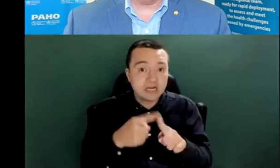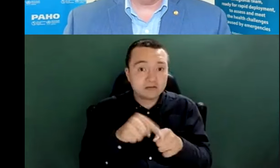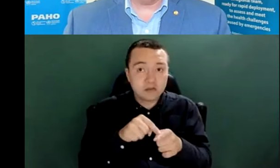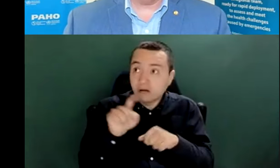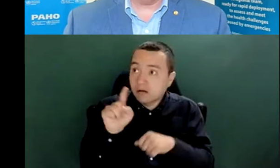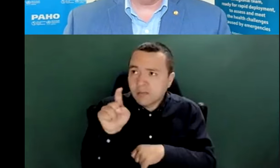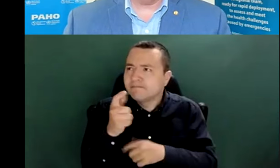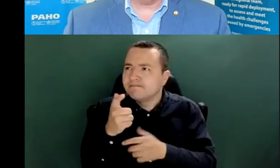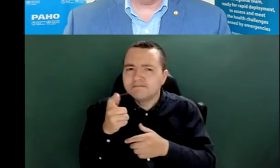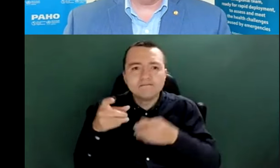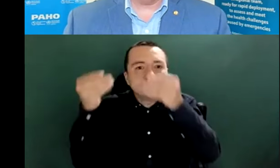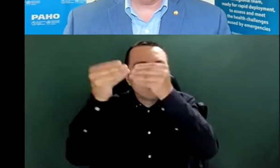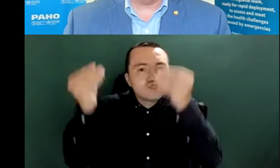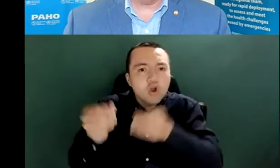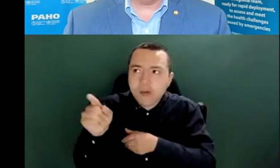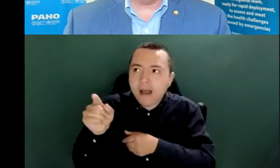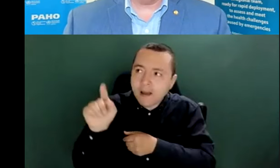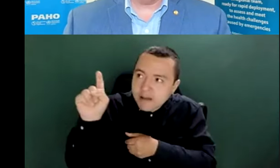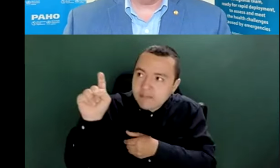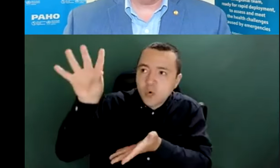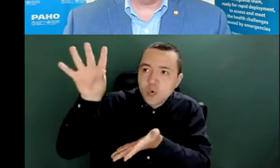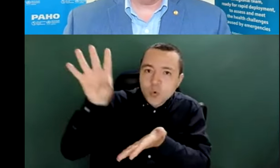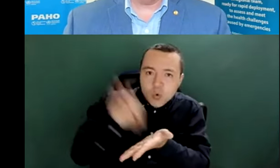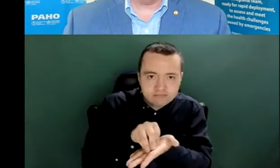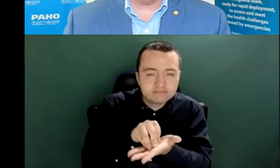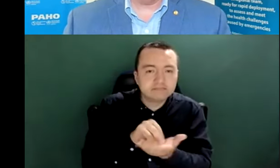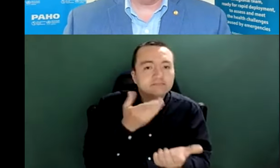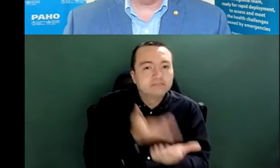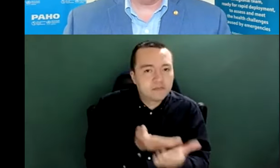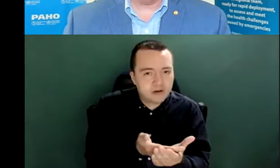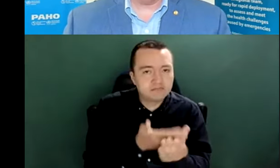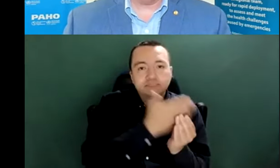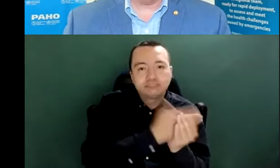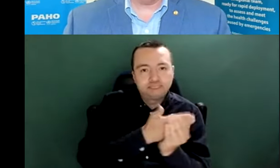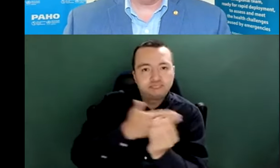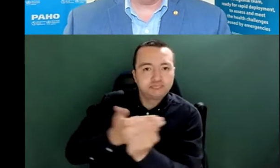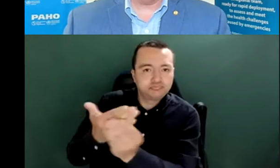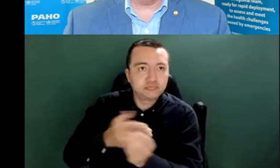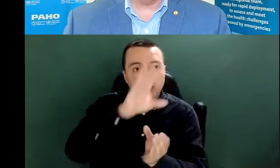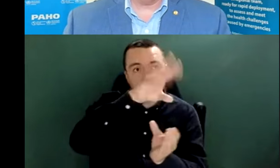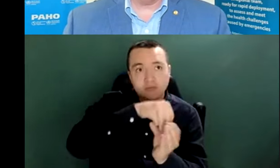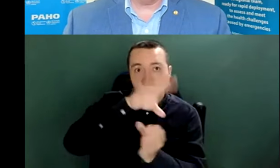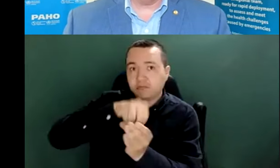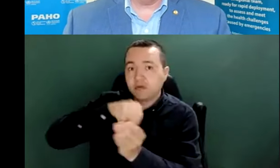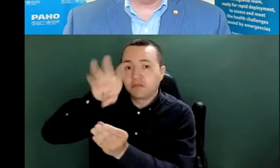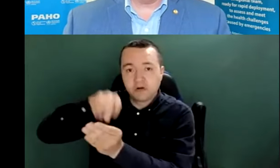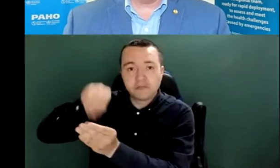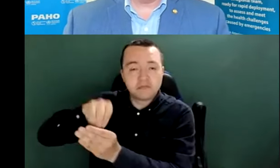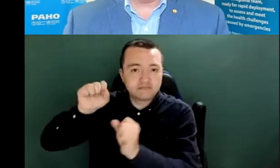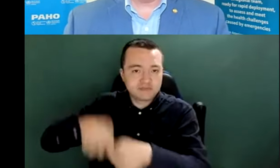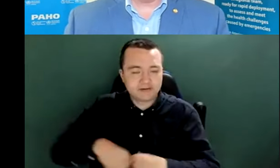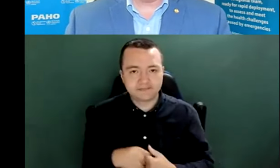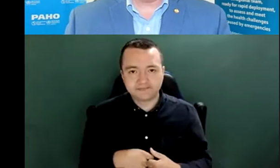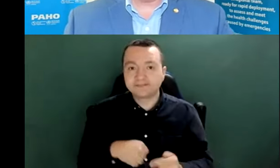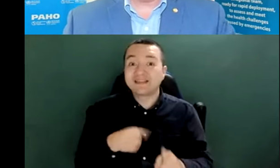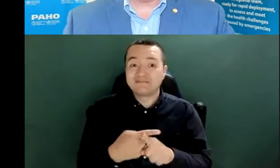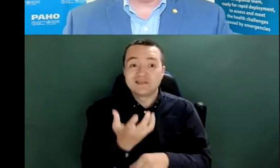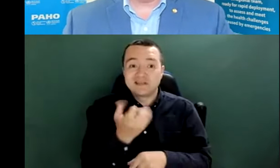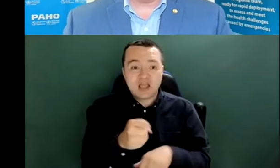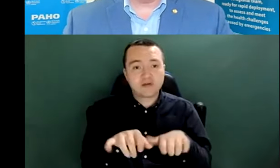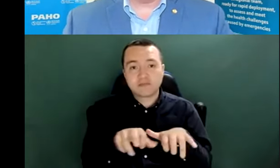resúmenes y también las referencias a un software que permita que las personas